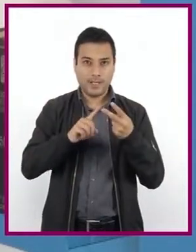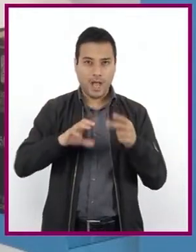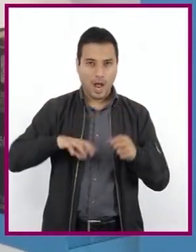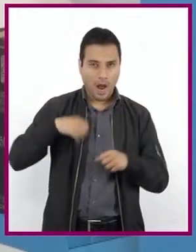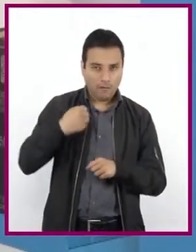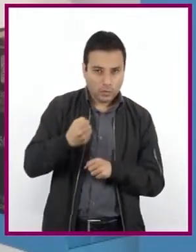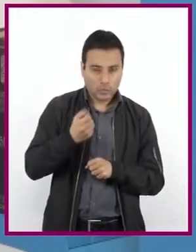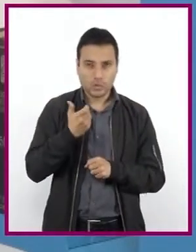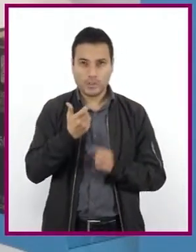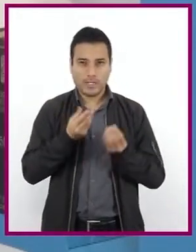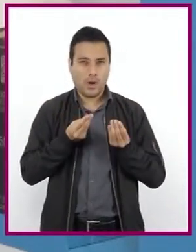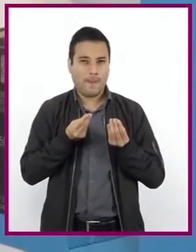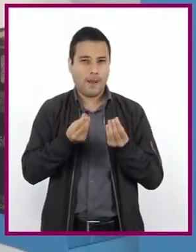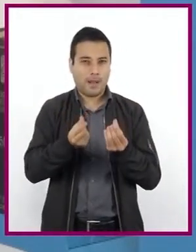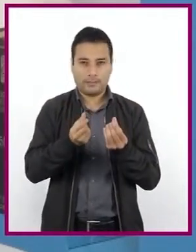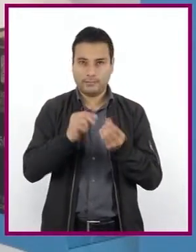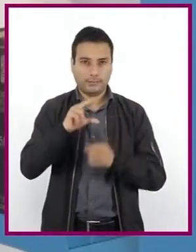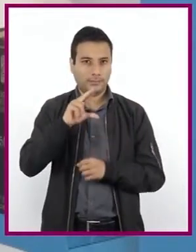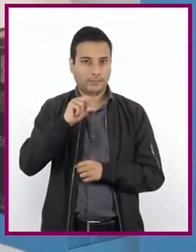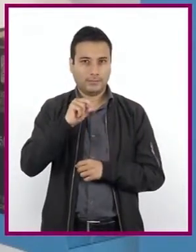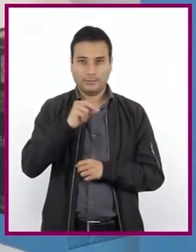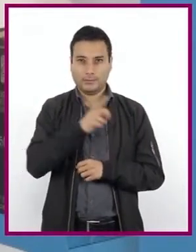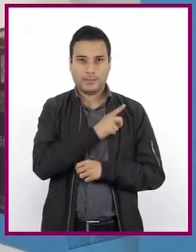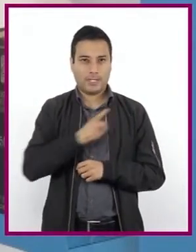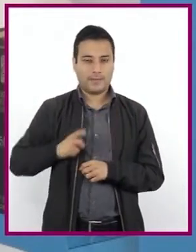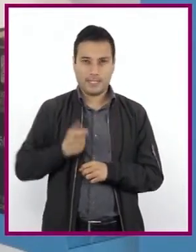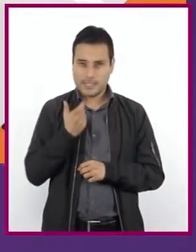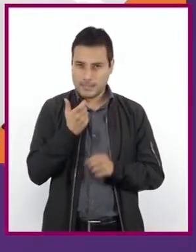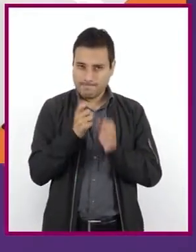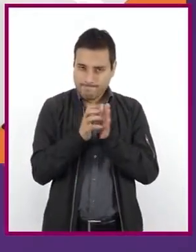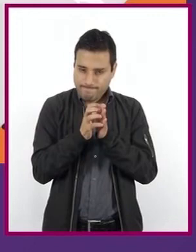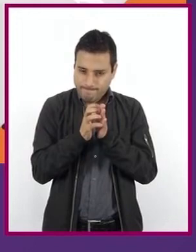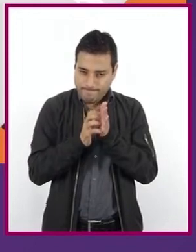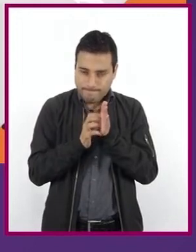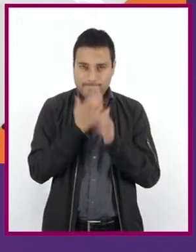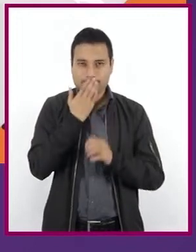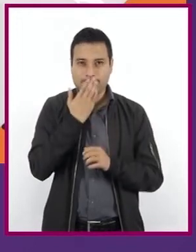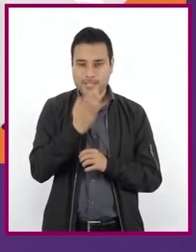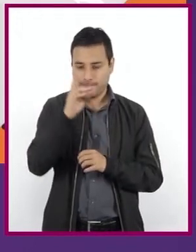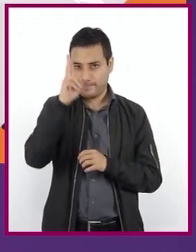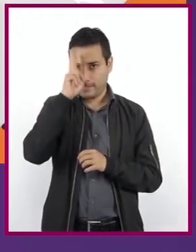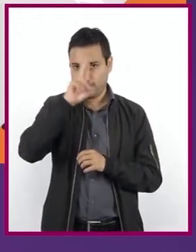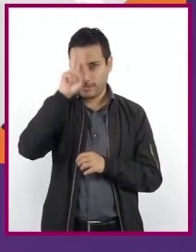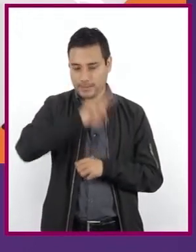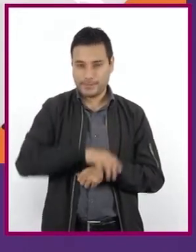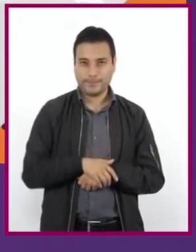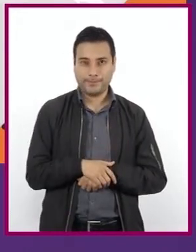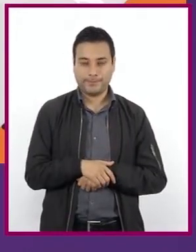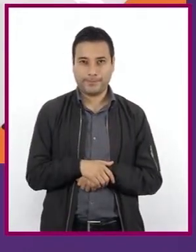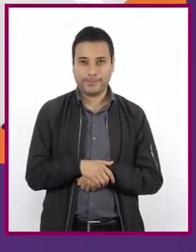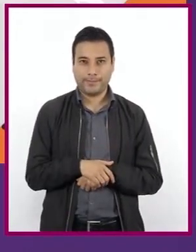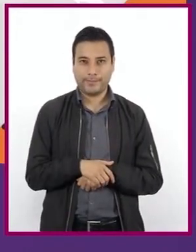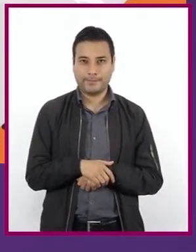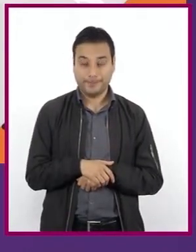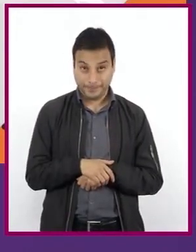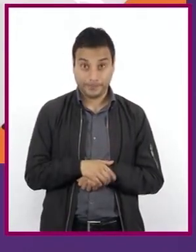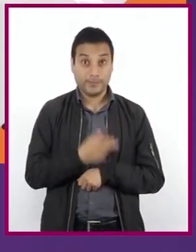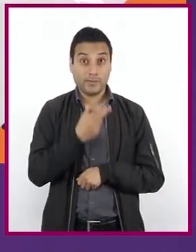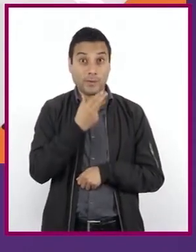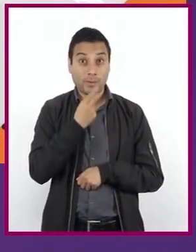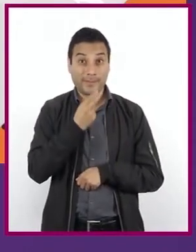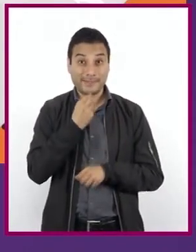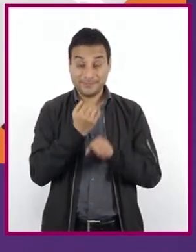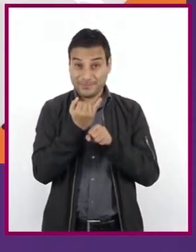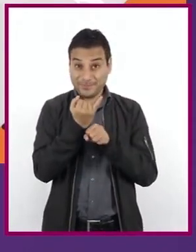derroches para la mejor administración de las rentas. En atención a ello, estableció y